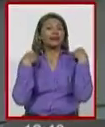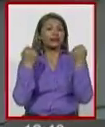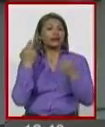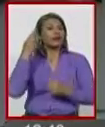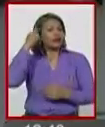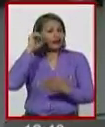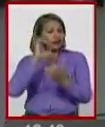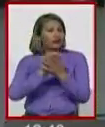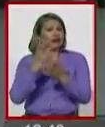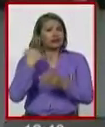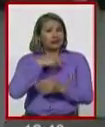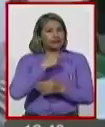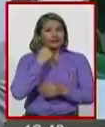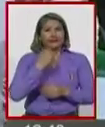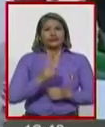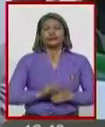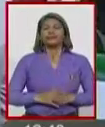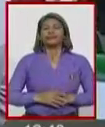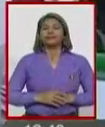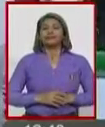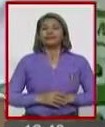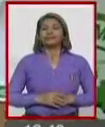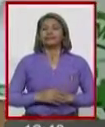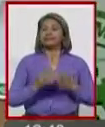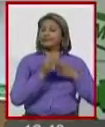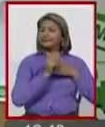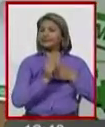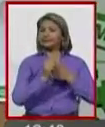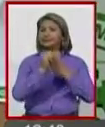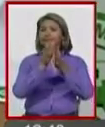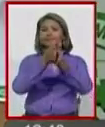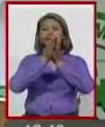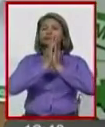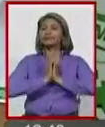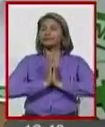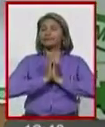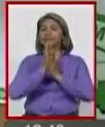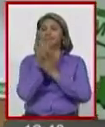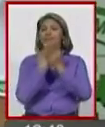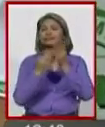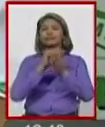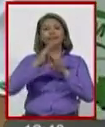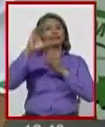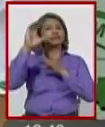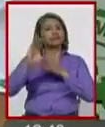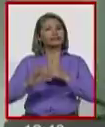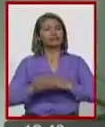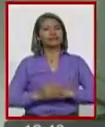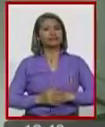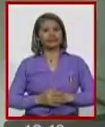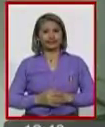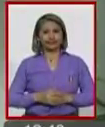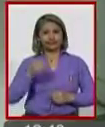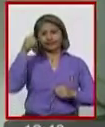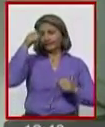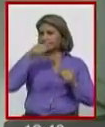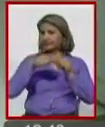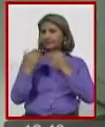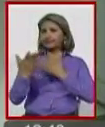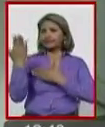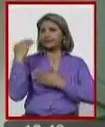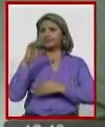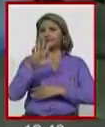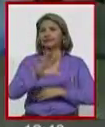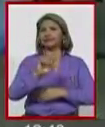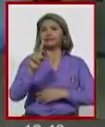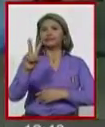creemos nosotros que estamos viendo y dirigiendo nuestra petición a la abrogación total del Código Penal. Recordemos que ya